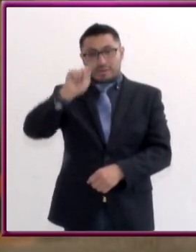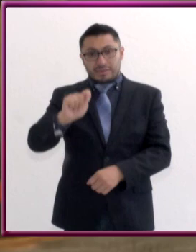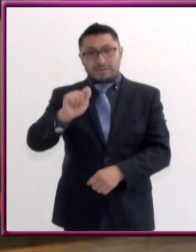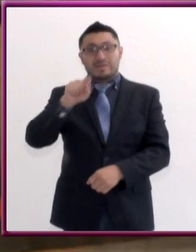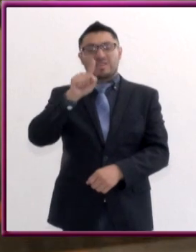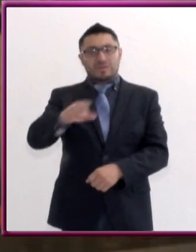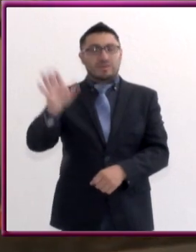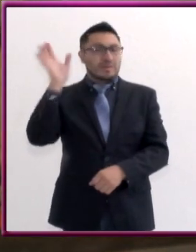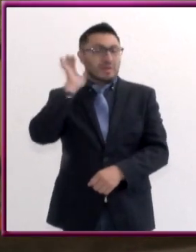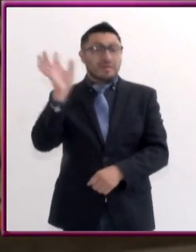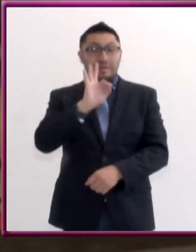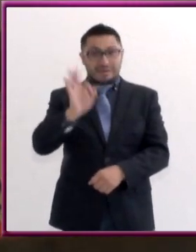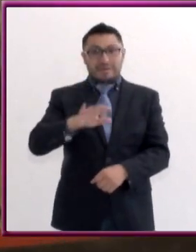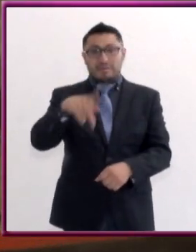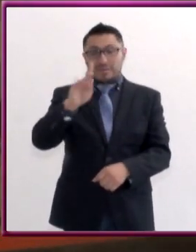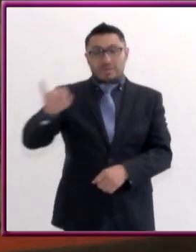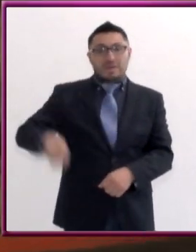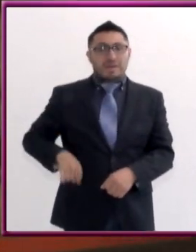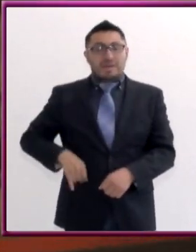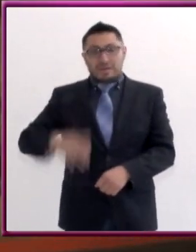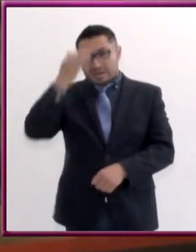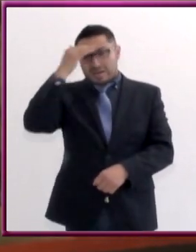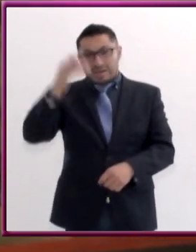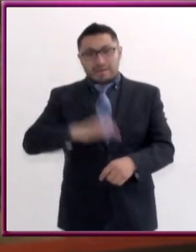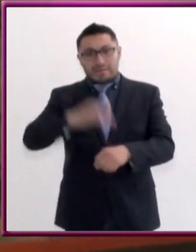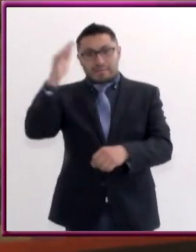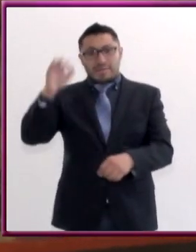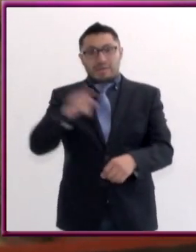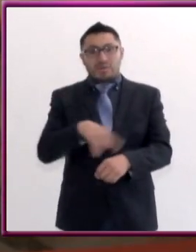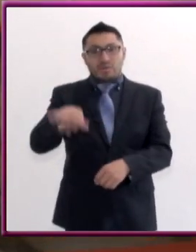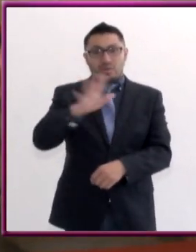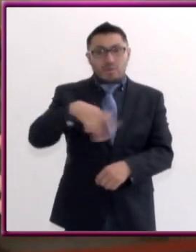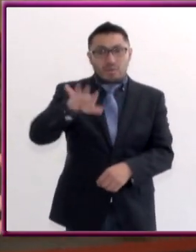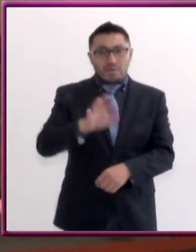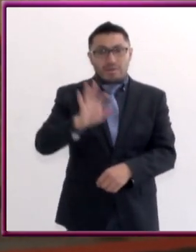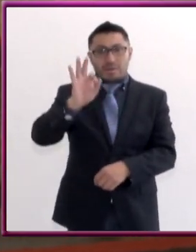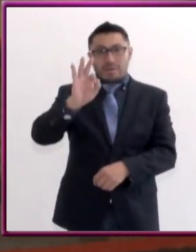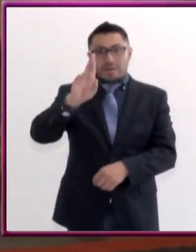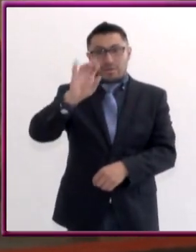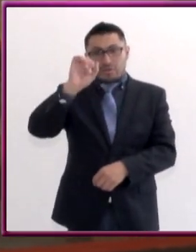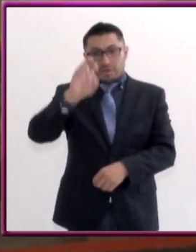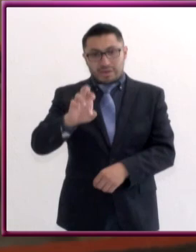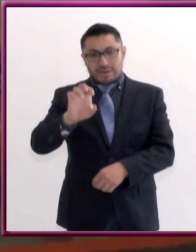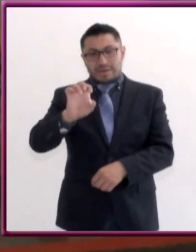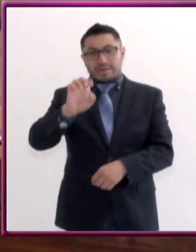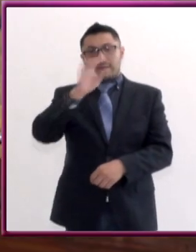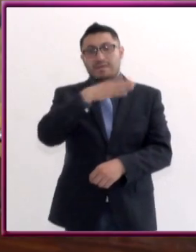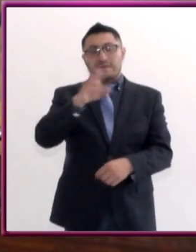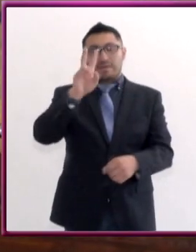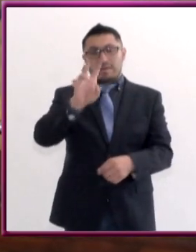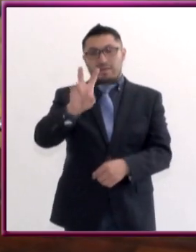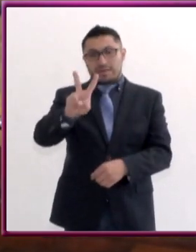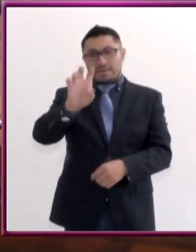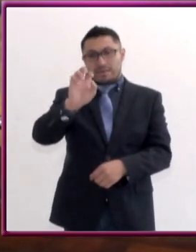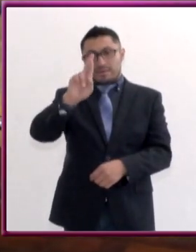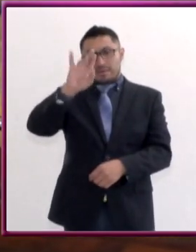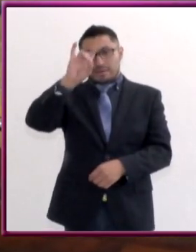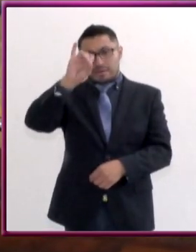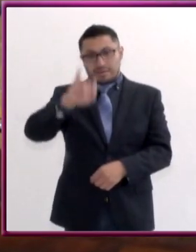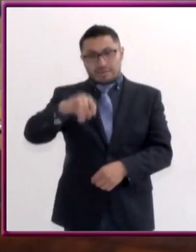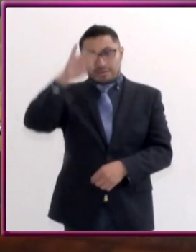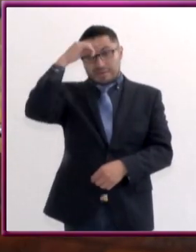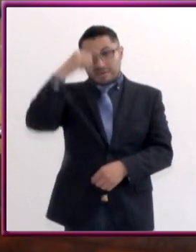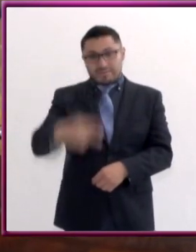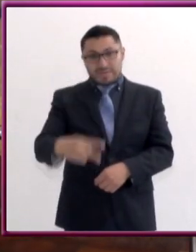una película. Pero si te interesa conocer otros, puedes buscar el de Fauré y el de Verdi. En México,